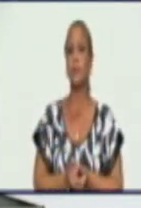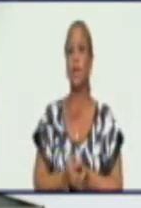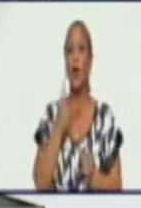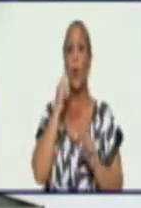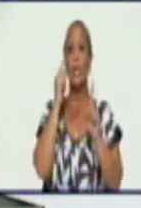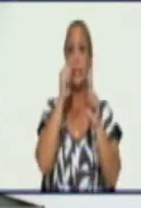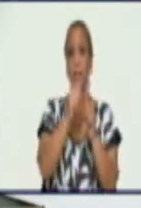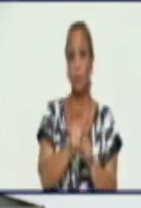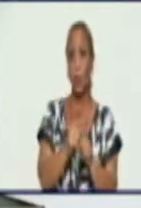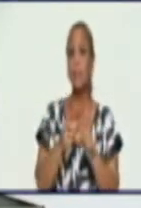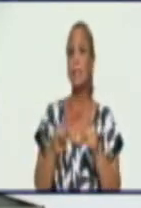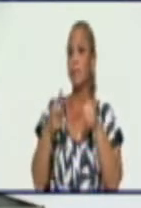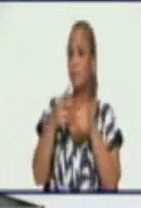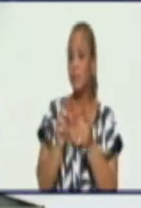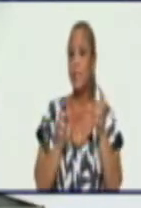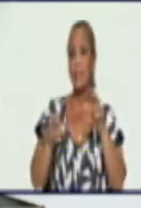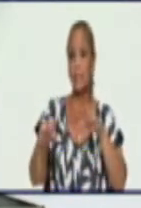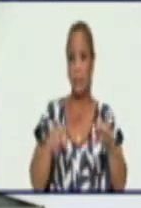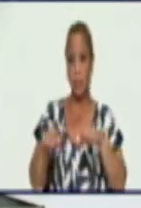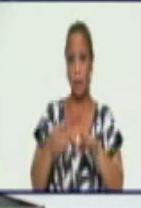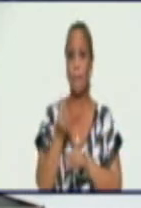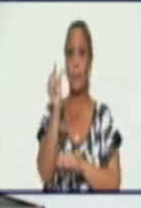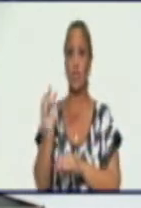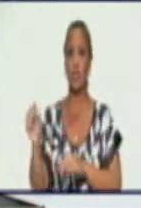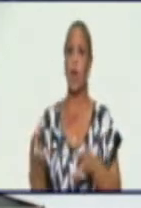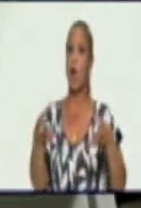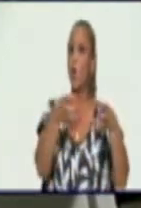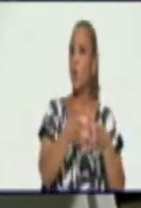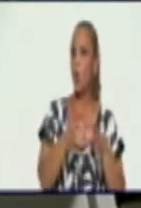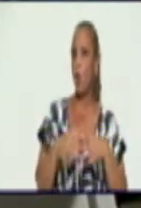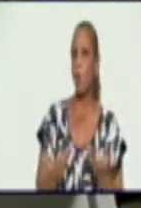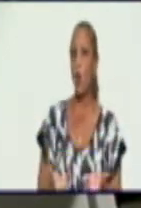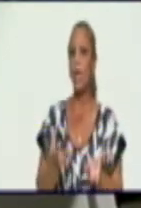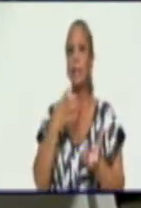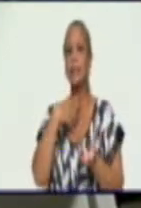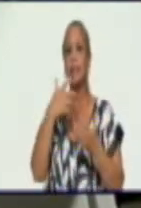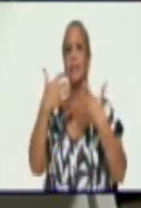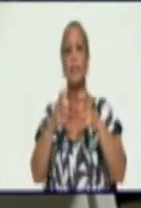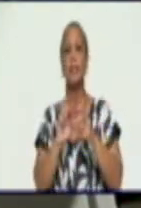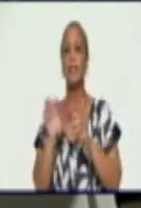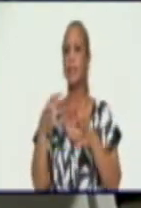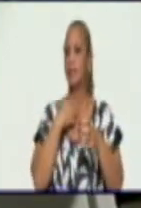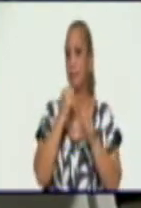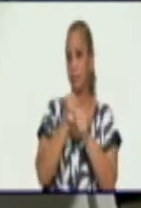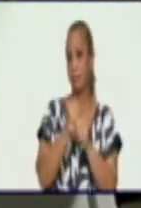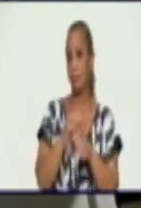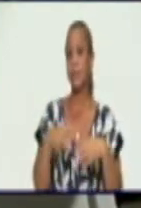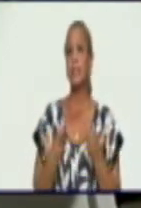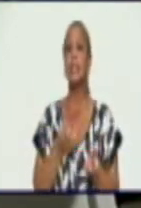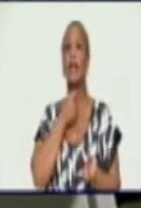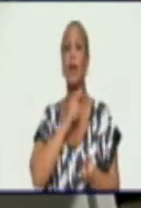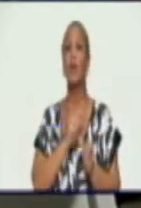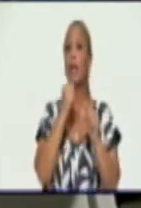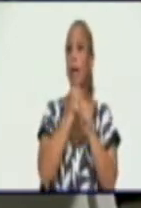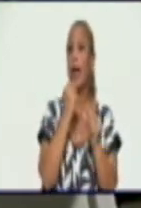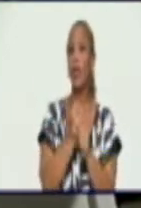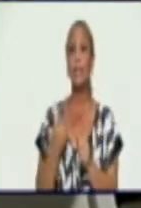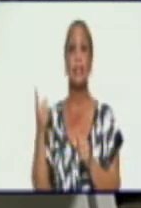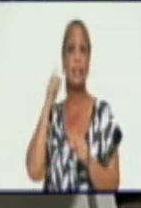limitar la movilidad de las personas hay un grupo de entidades que mantienen vitalidad por ejemplo trabajadores de la radio que